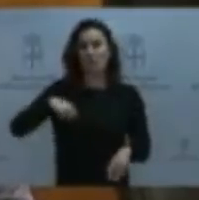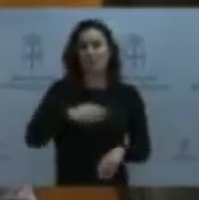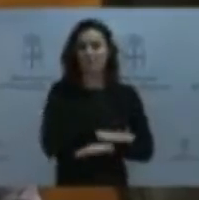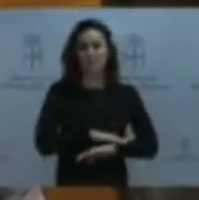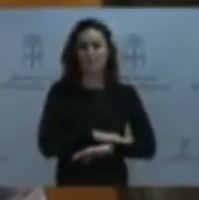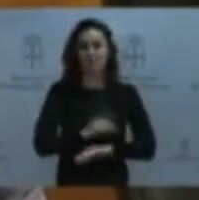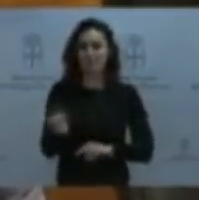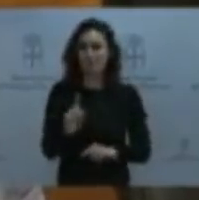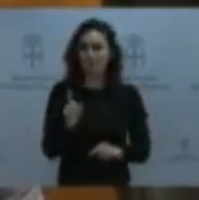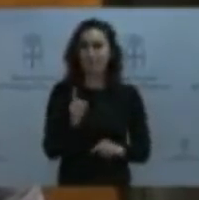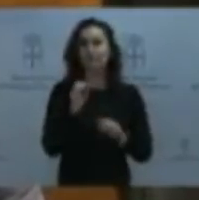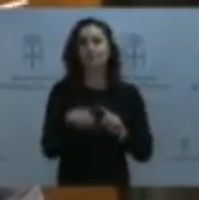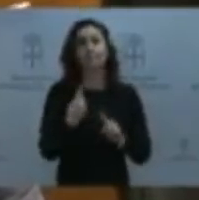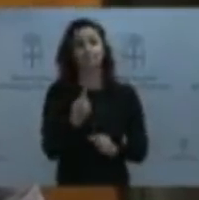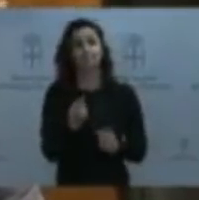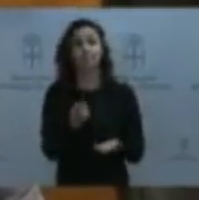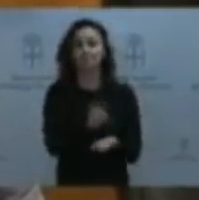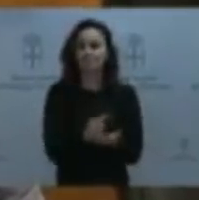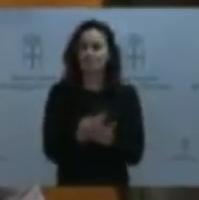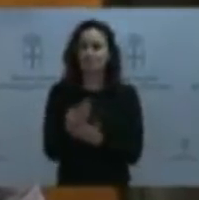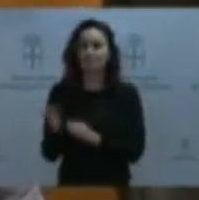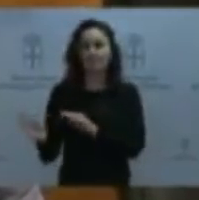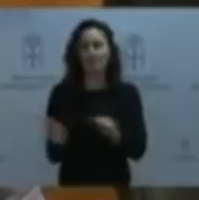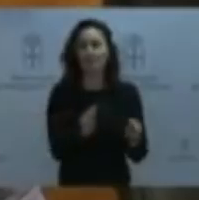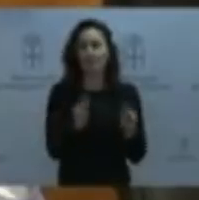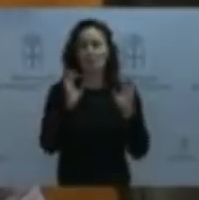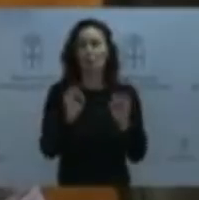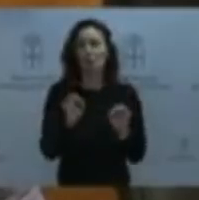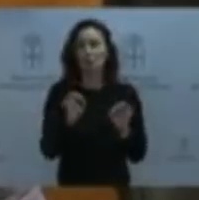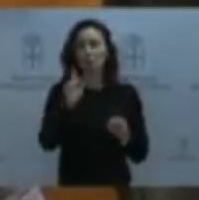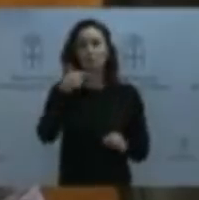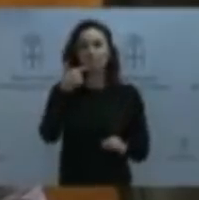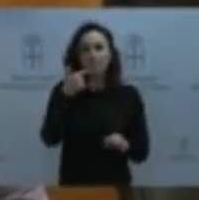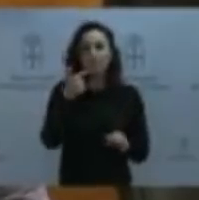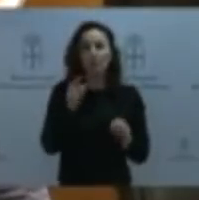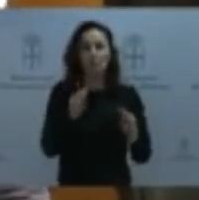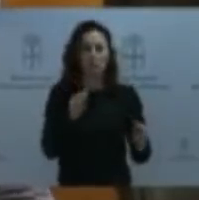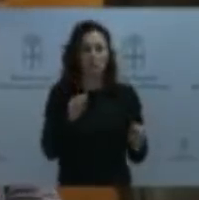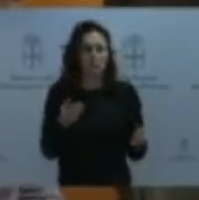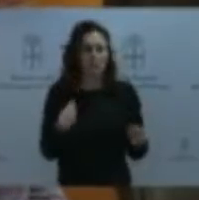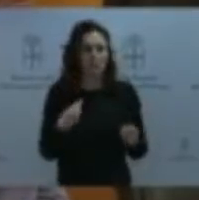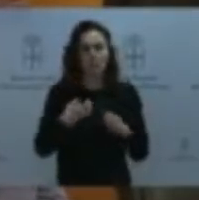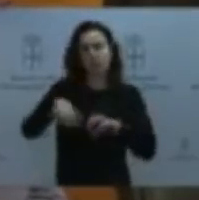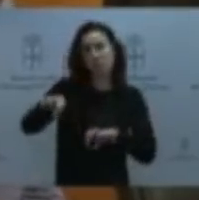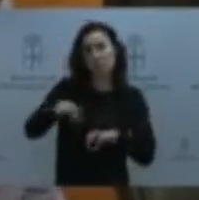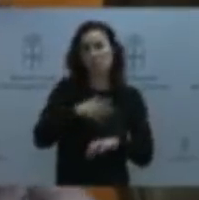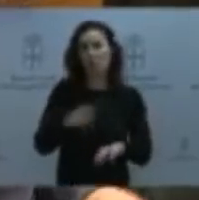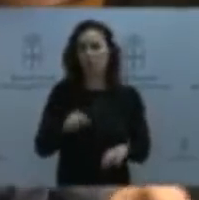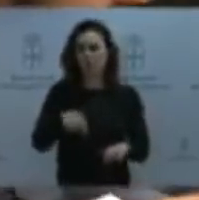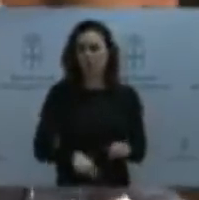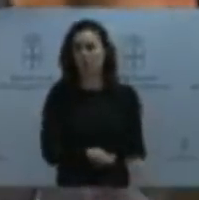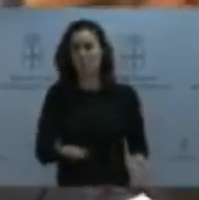la plantilla del Contact Center de Unísono ante la amenaza de deslocalización de los trabajos del centro de Liberbank a